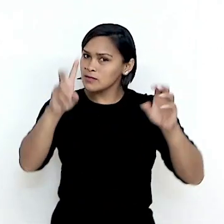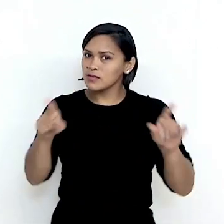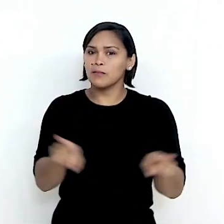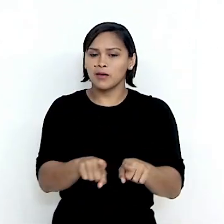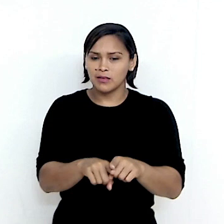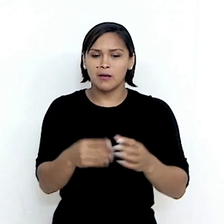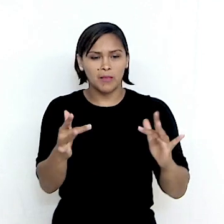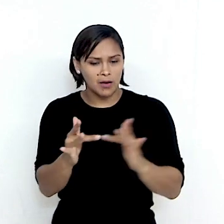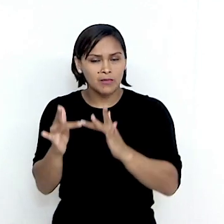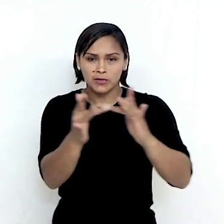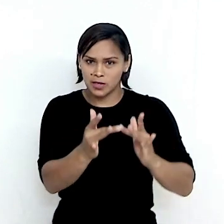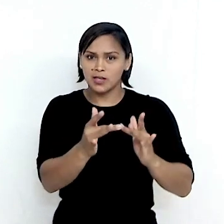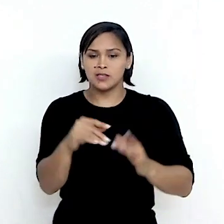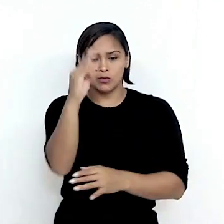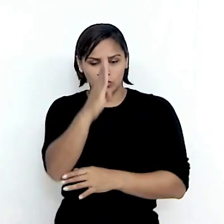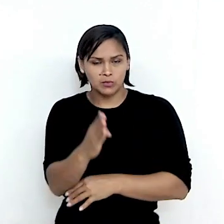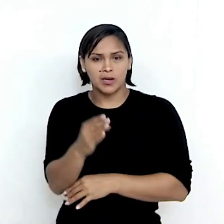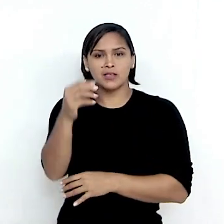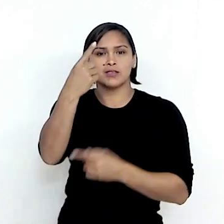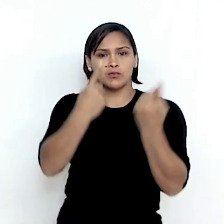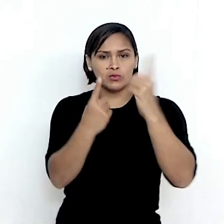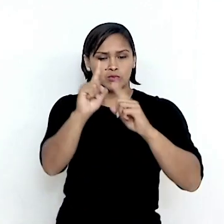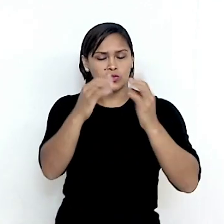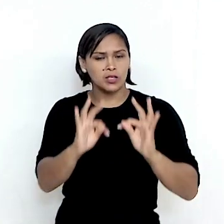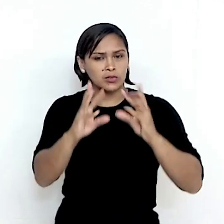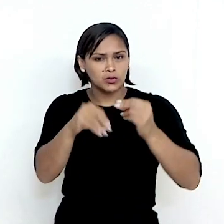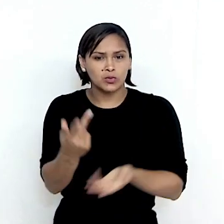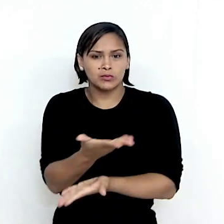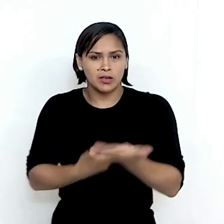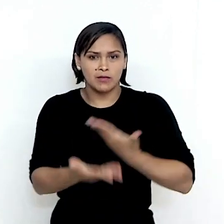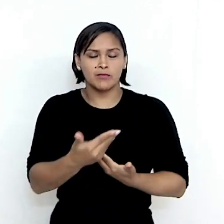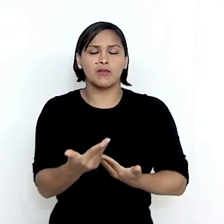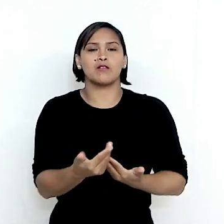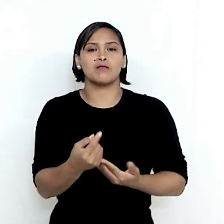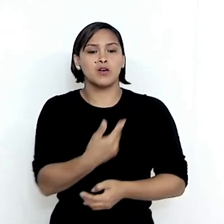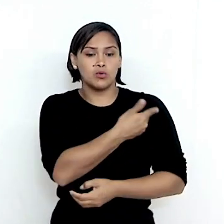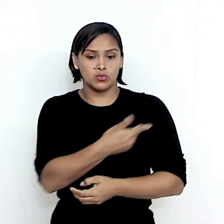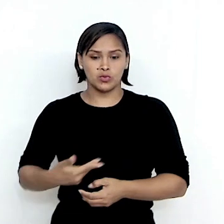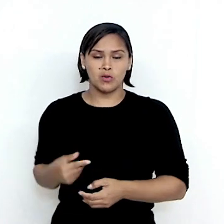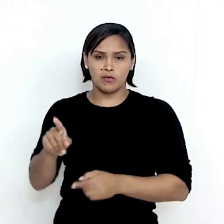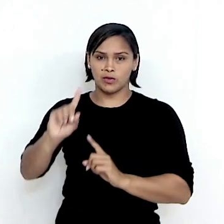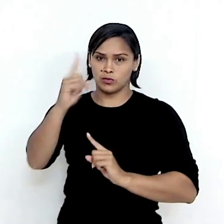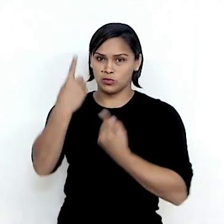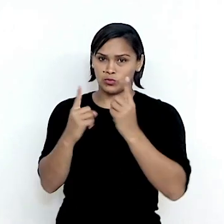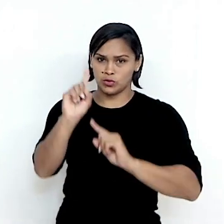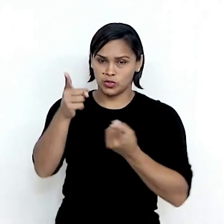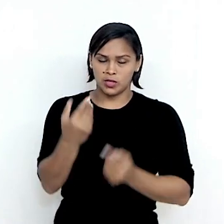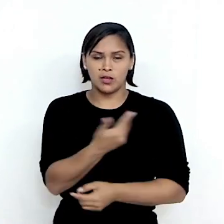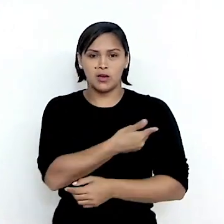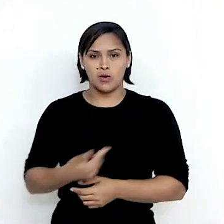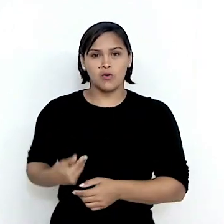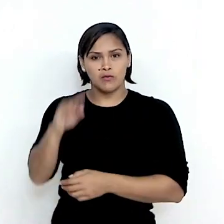países y el conjunto de la región, los gobiernos del presidente Sebastián Piñera y del presidente